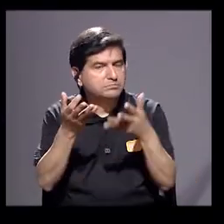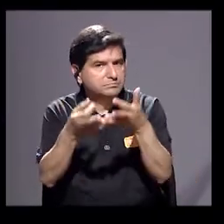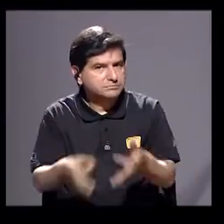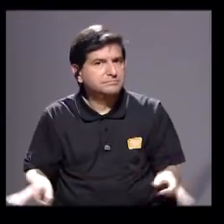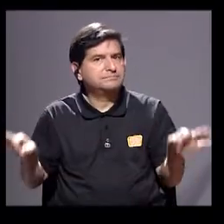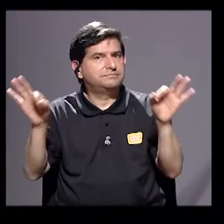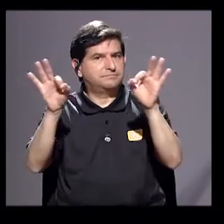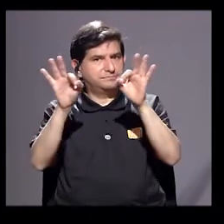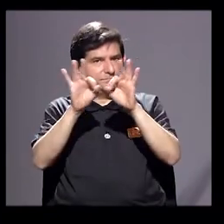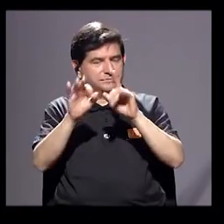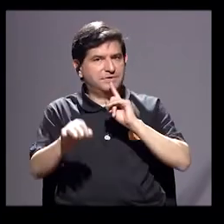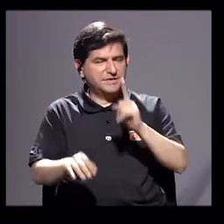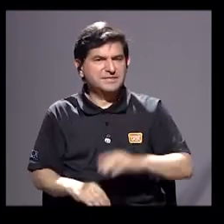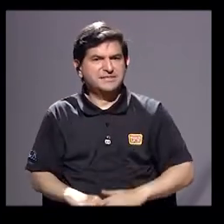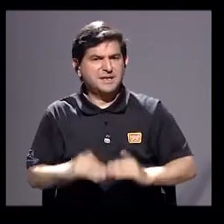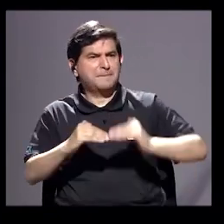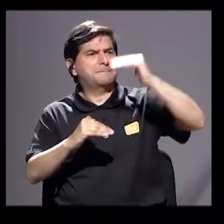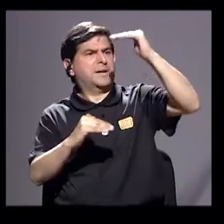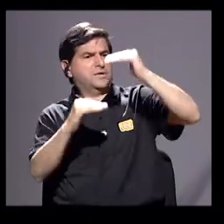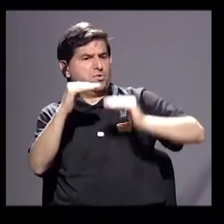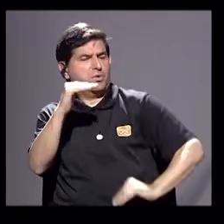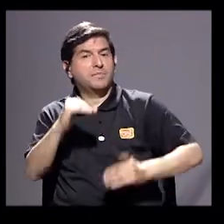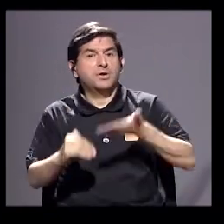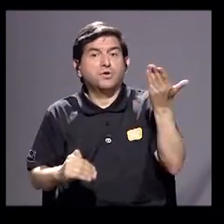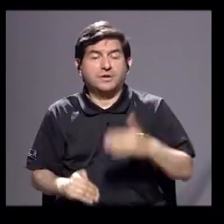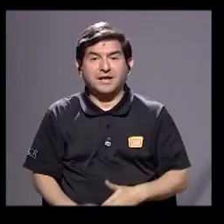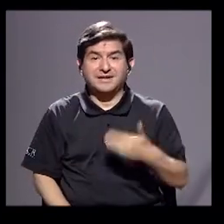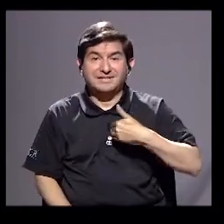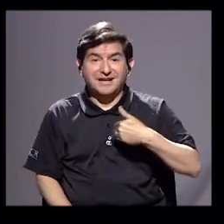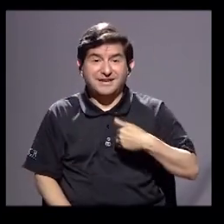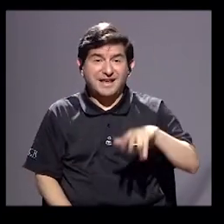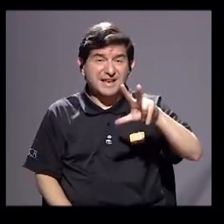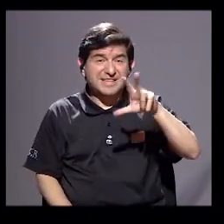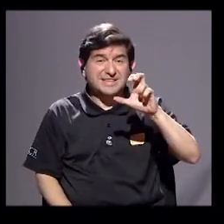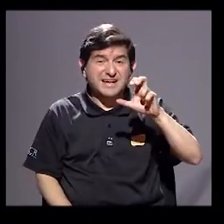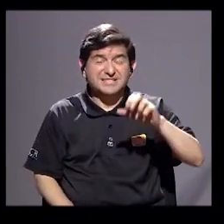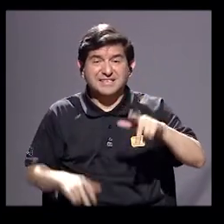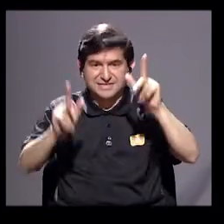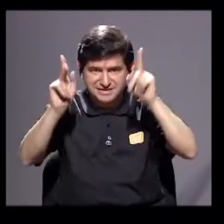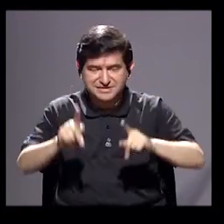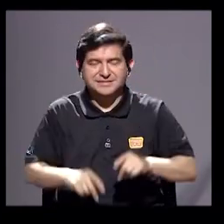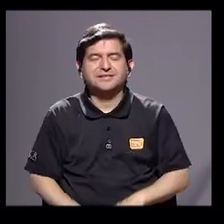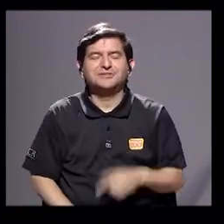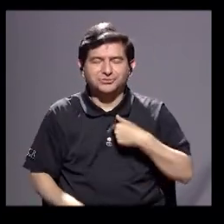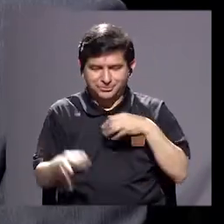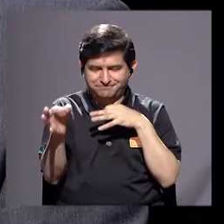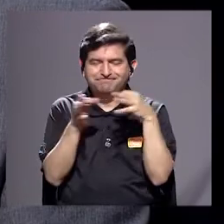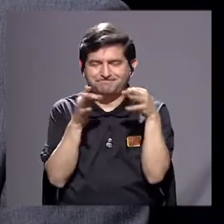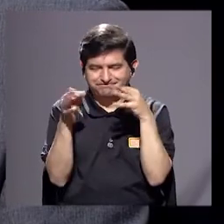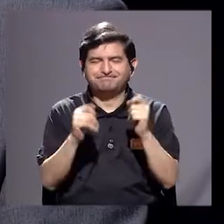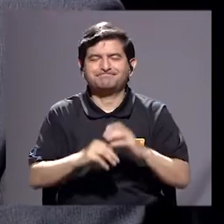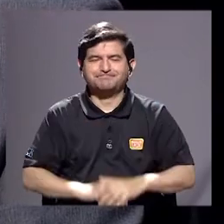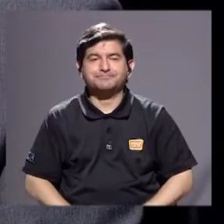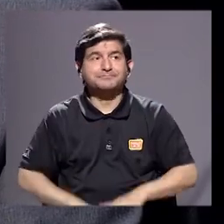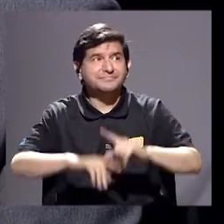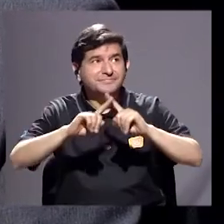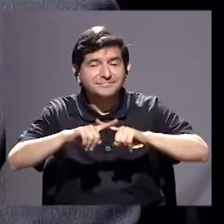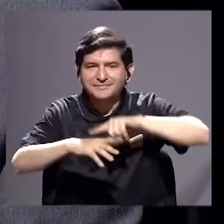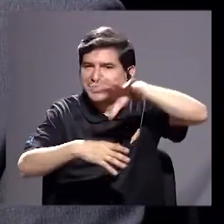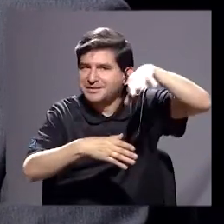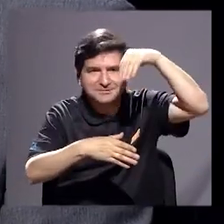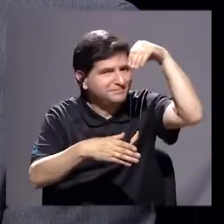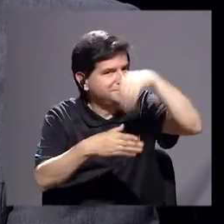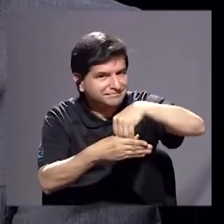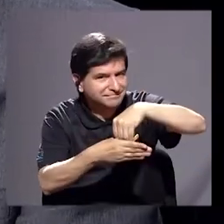importante entonces decir que es mayor y que es menor porque tenemos a 300 personas justo ahí y va a combinar depende del contexto